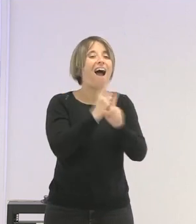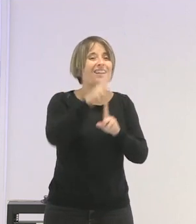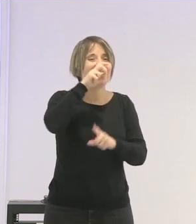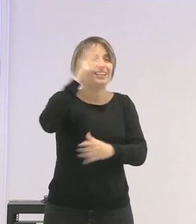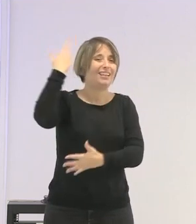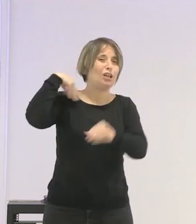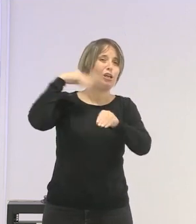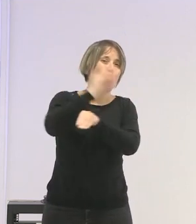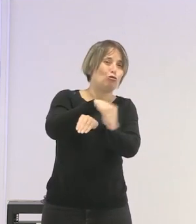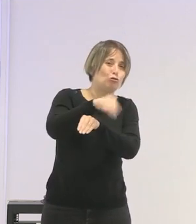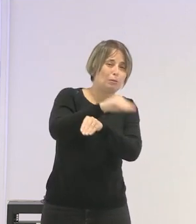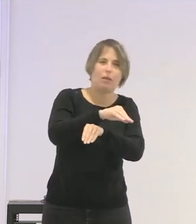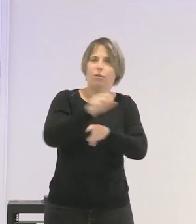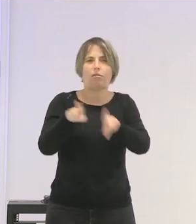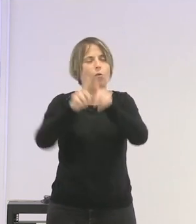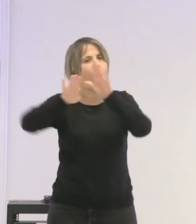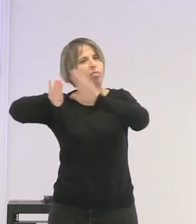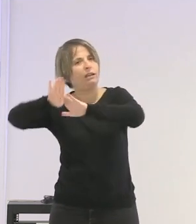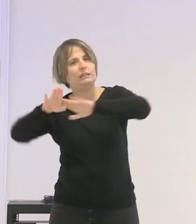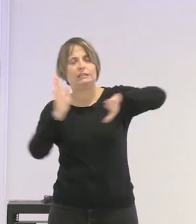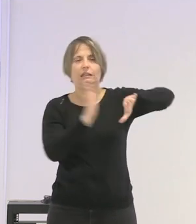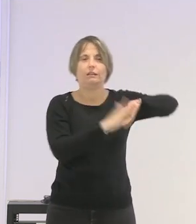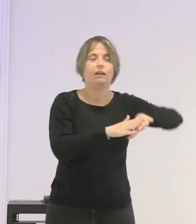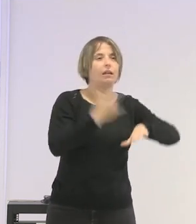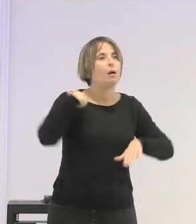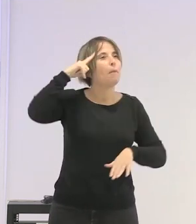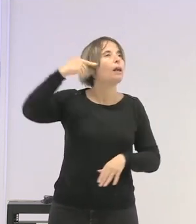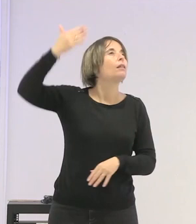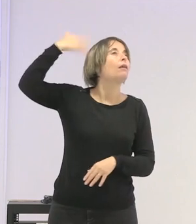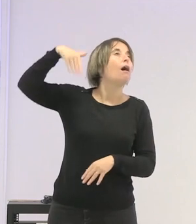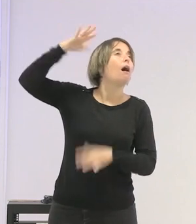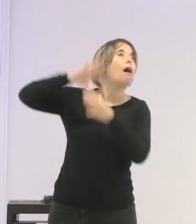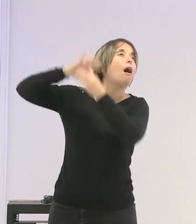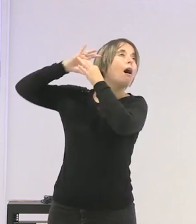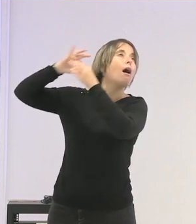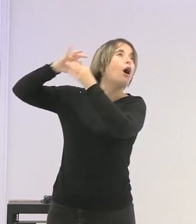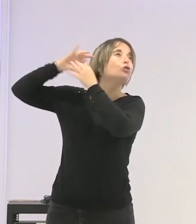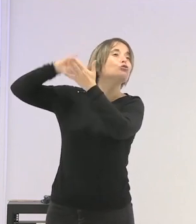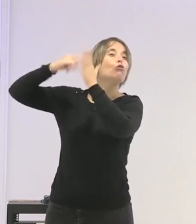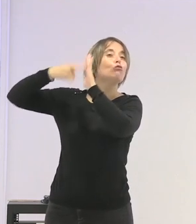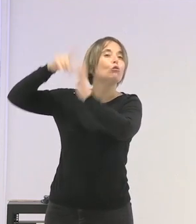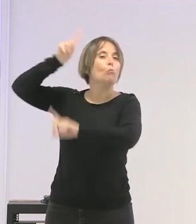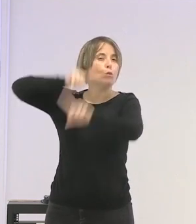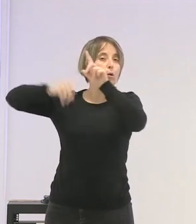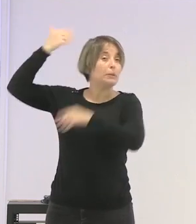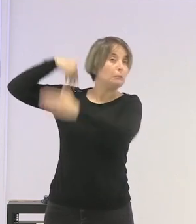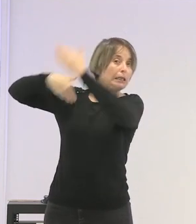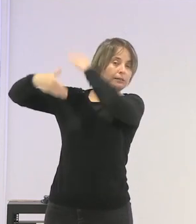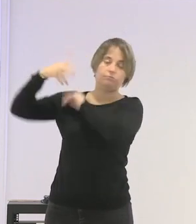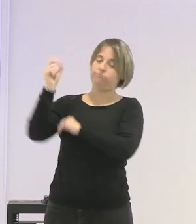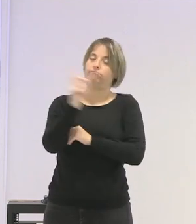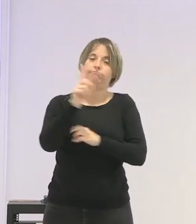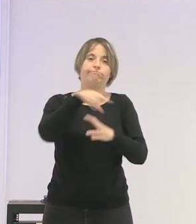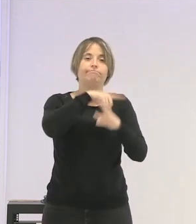tanto a derecha como a izquierda, contra esta nostalgia que nos proponen como solución a todos nuestros problemas. Y de alguna manera